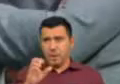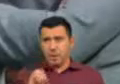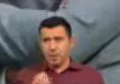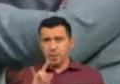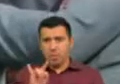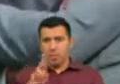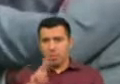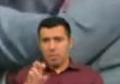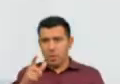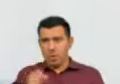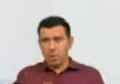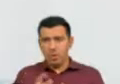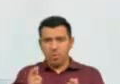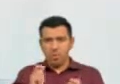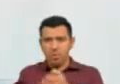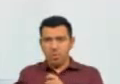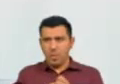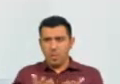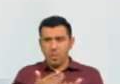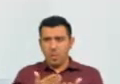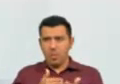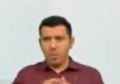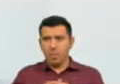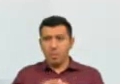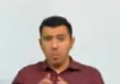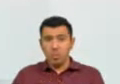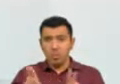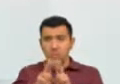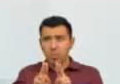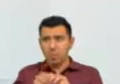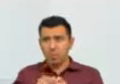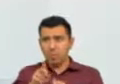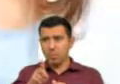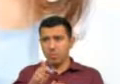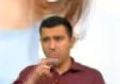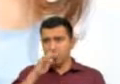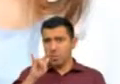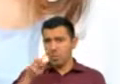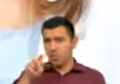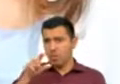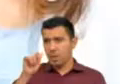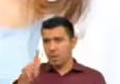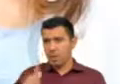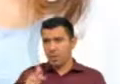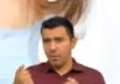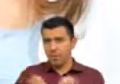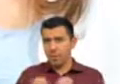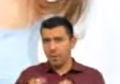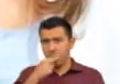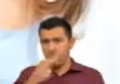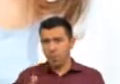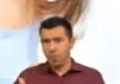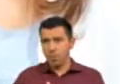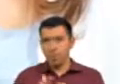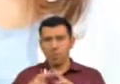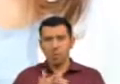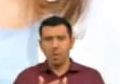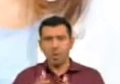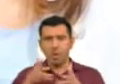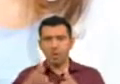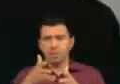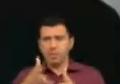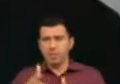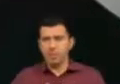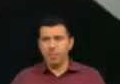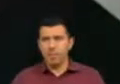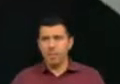modificar manuales escolares por lo que unicef mediante su representante de colombia lideró el apoyo técnico y creación de talleres pedagógicos